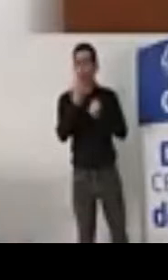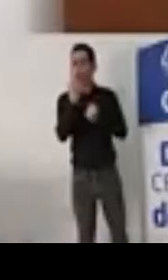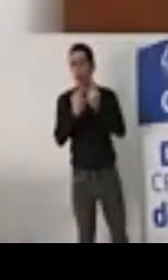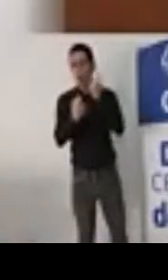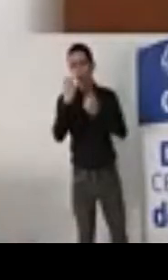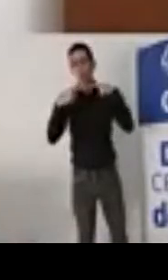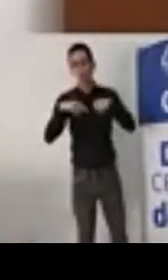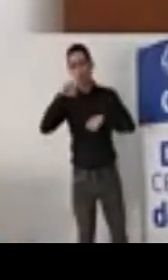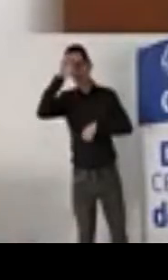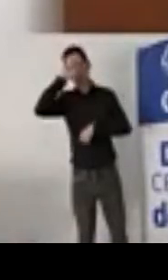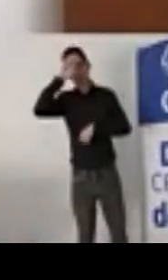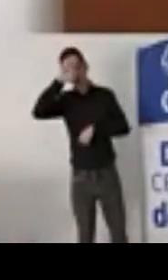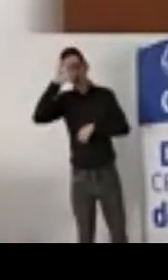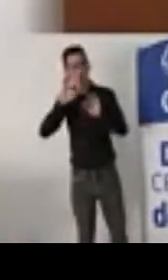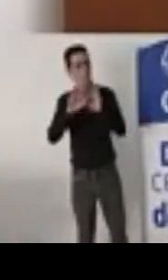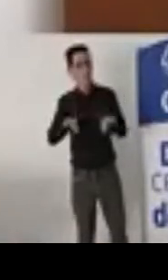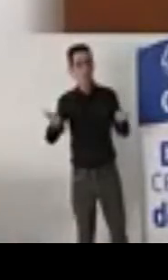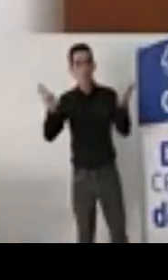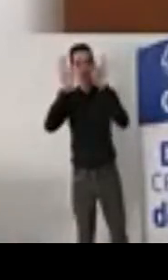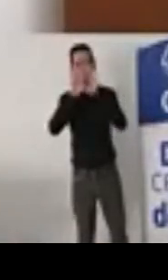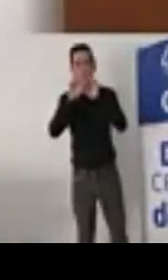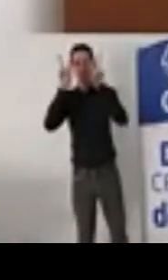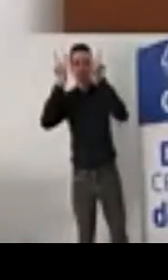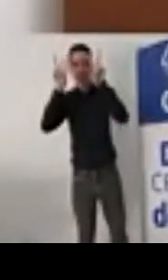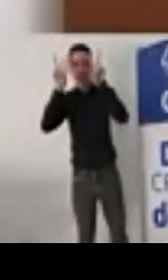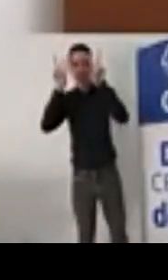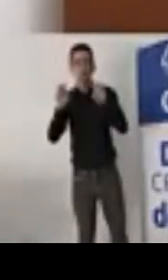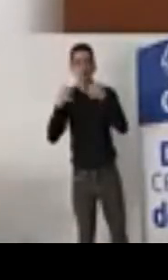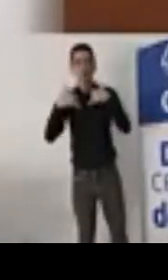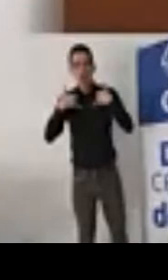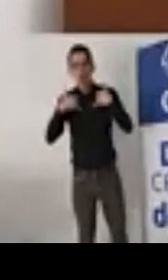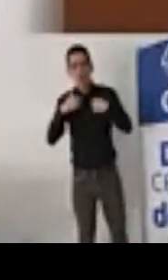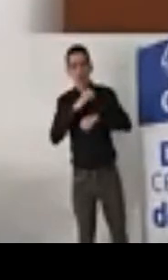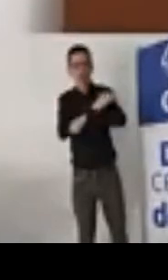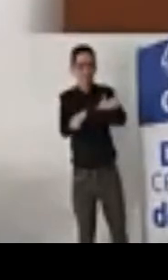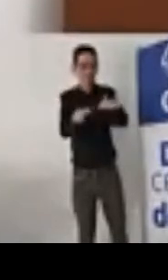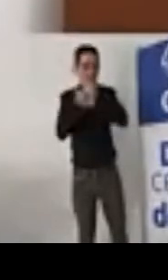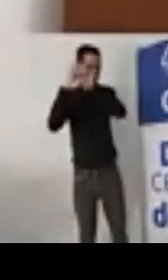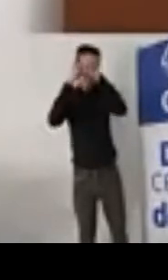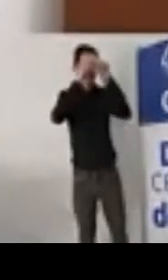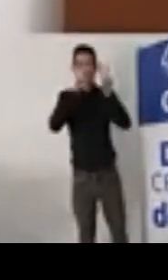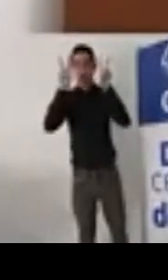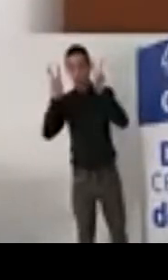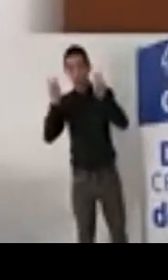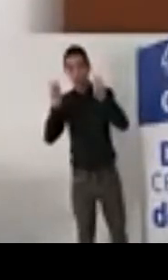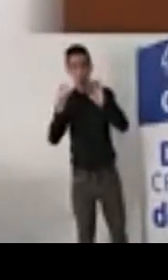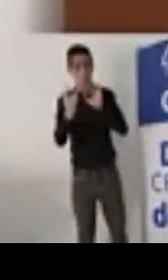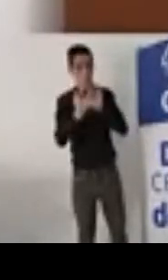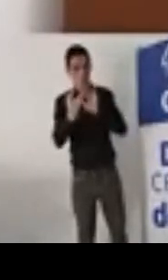empoderamiento comunitario. Entonces, para nosotros es muy importante también contar con su presencia el día de hoy,